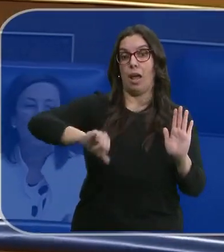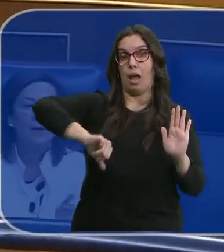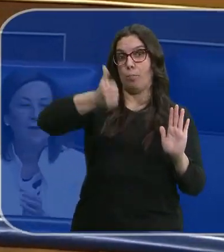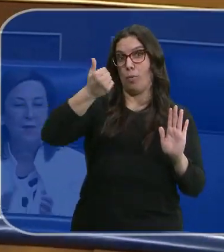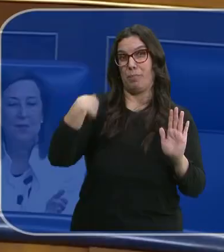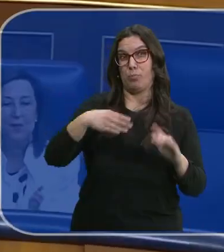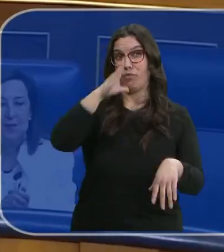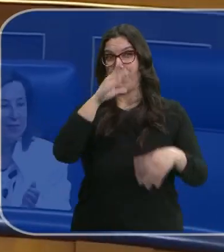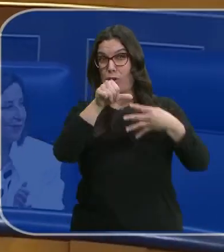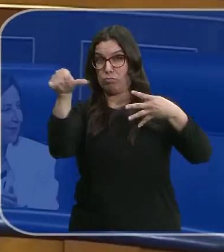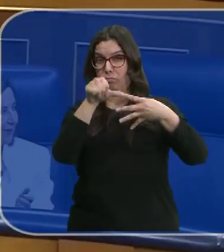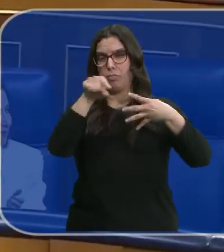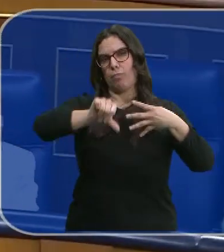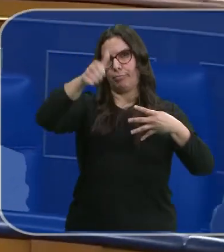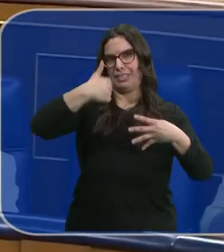en los primeros días de febrero.